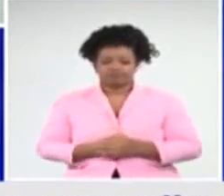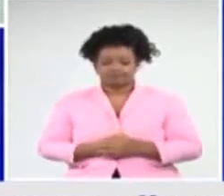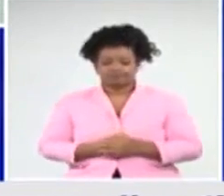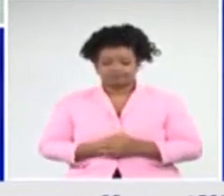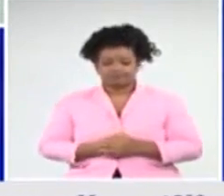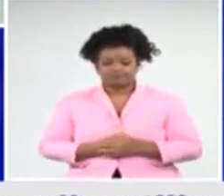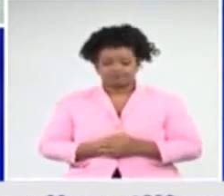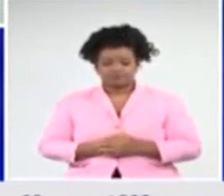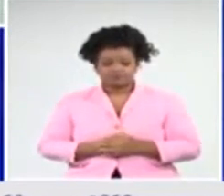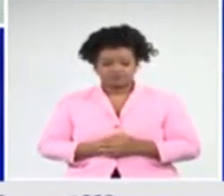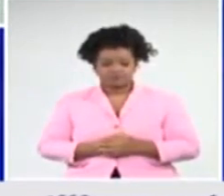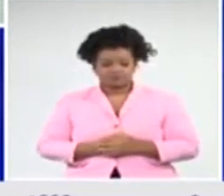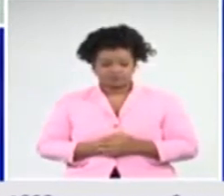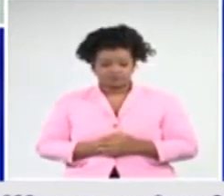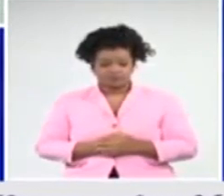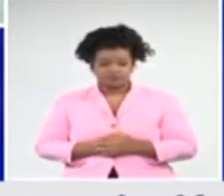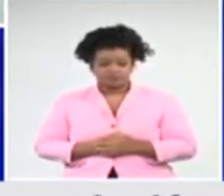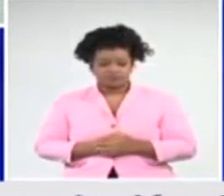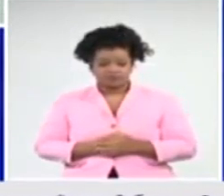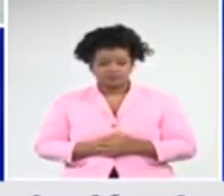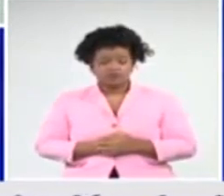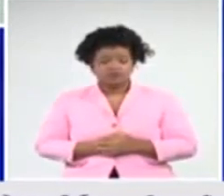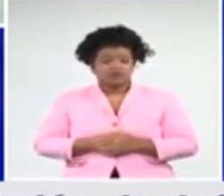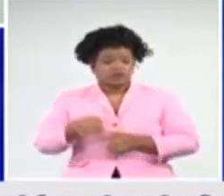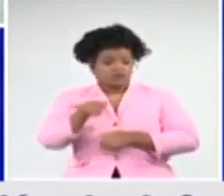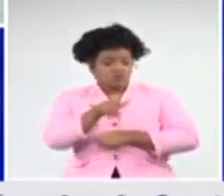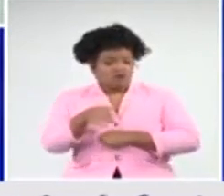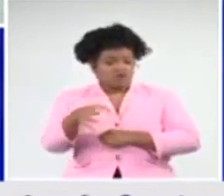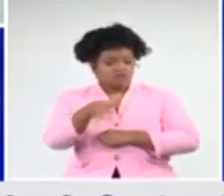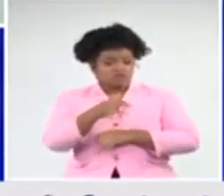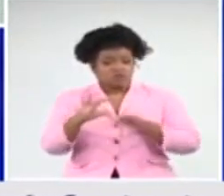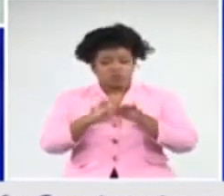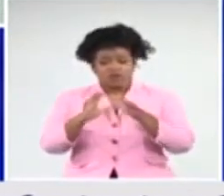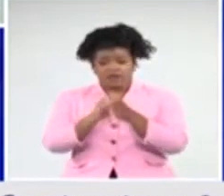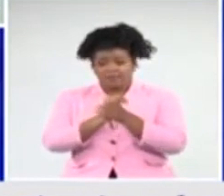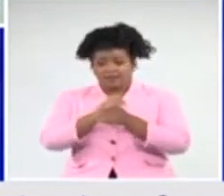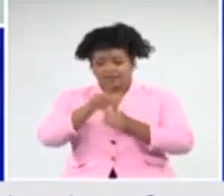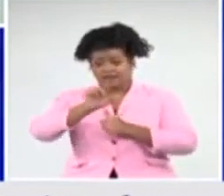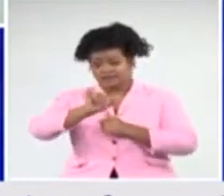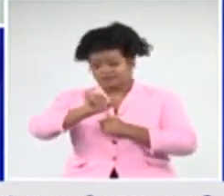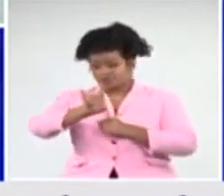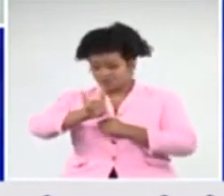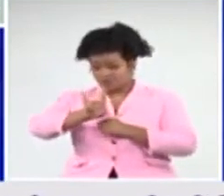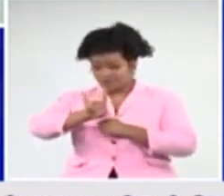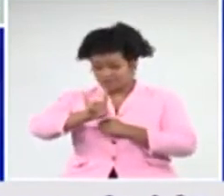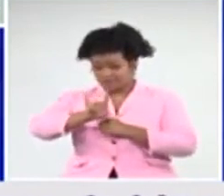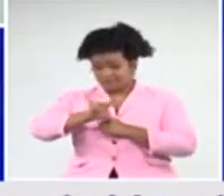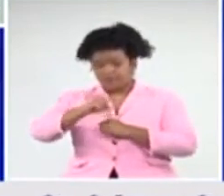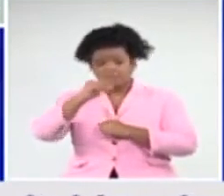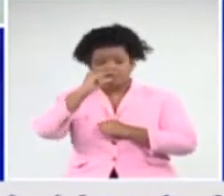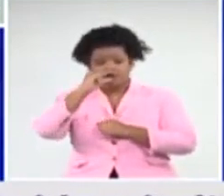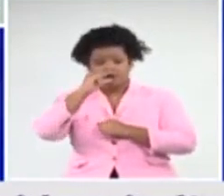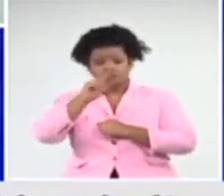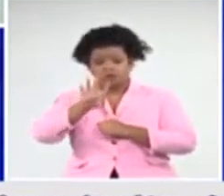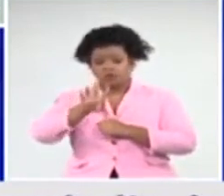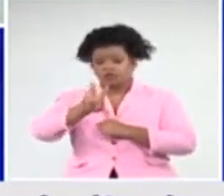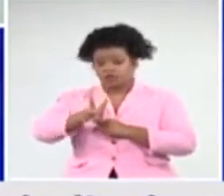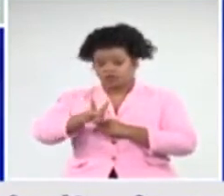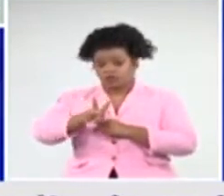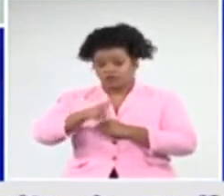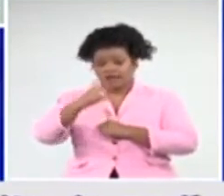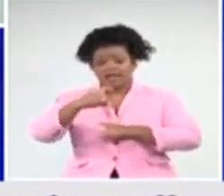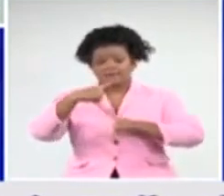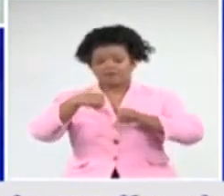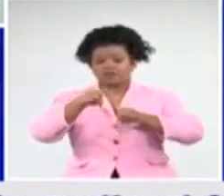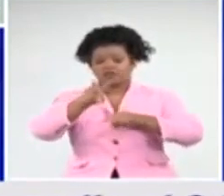autóctonos. Se diagnosticaron también en Guira de Melena 69, en Bauta 42, en Caimito